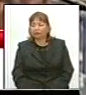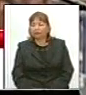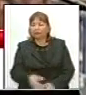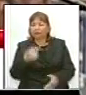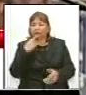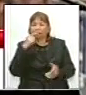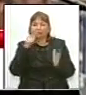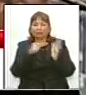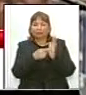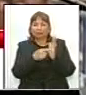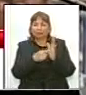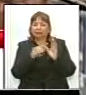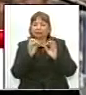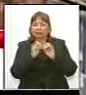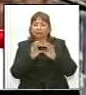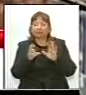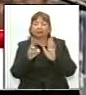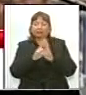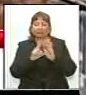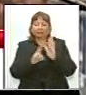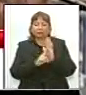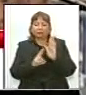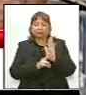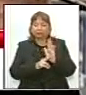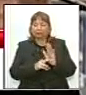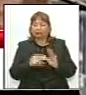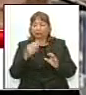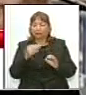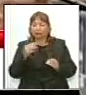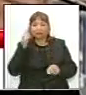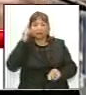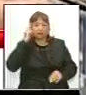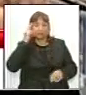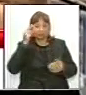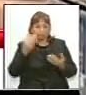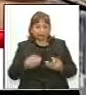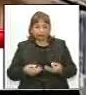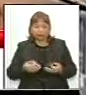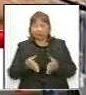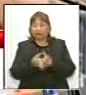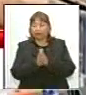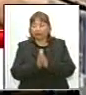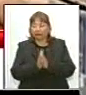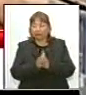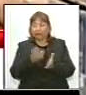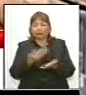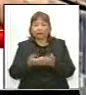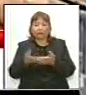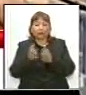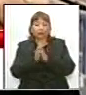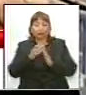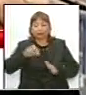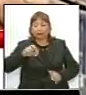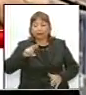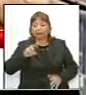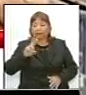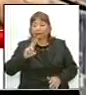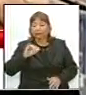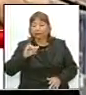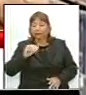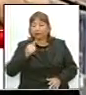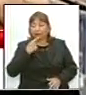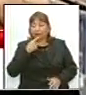esto está clarísimo en el reglamento. Y por lo tanto, si se pide una cuestión previa acá en el Consejo